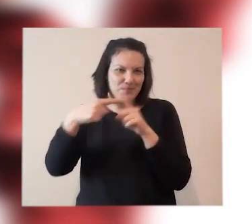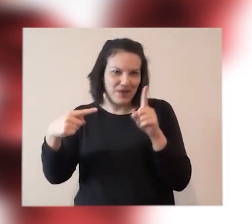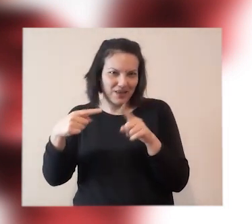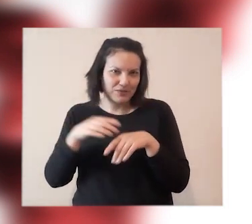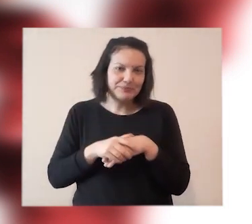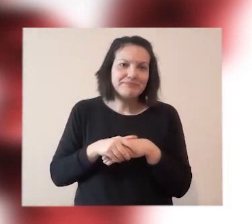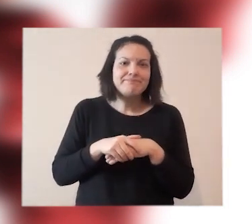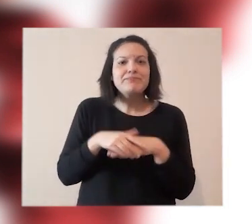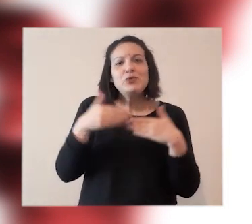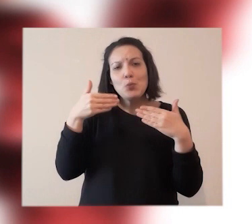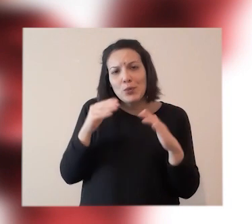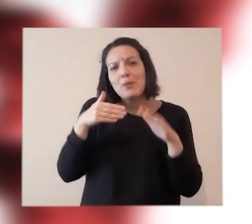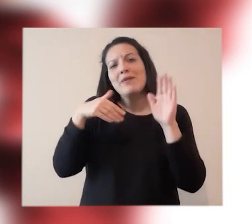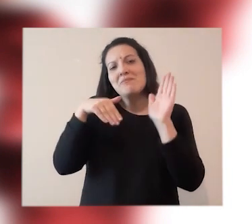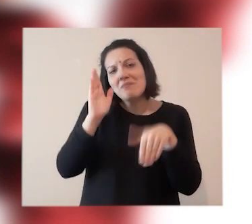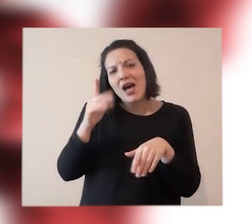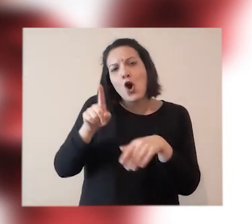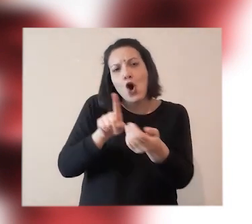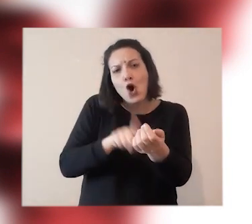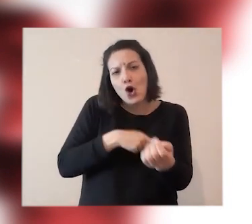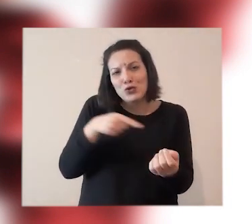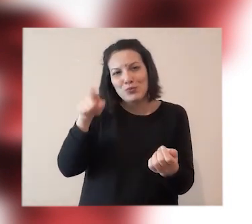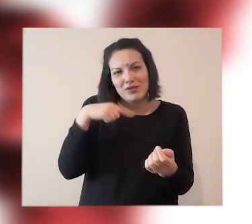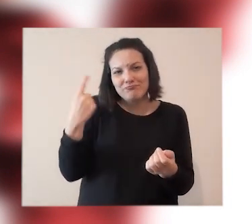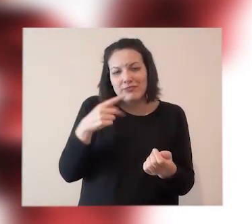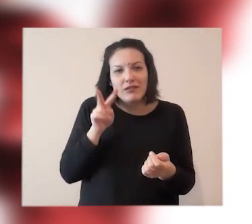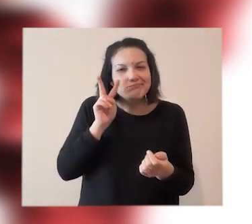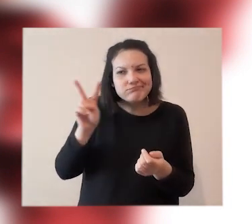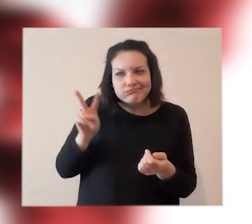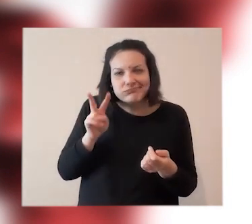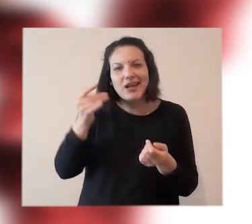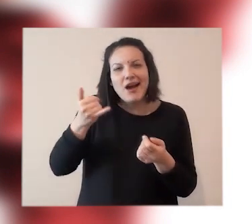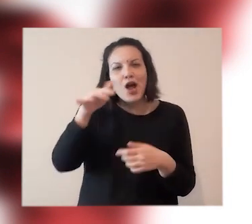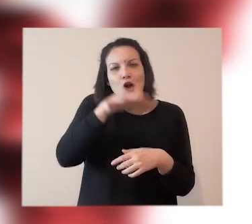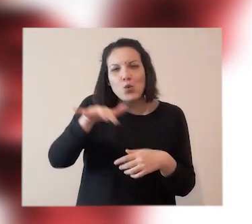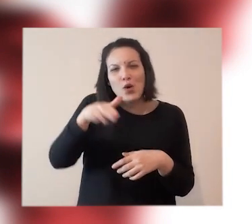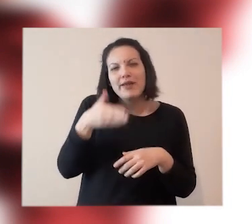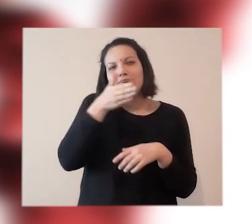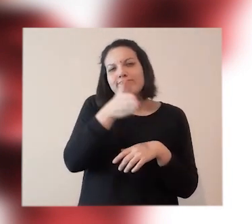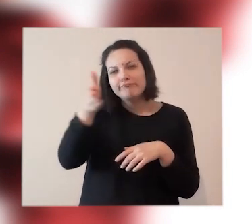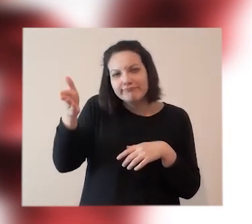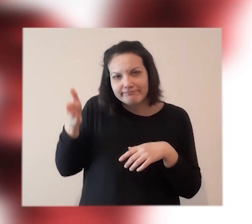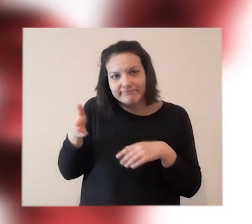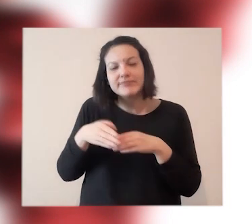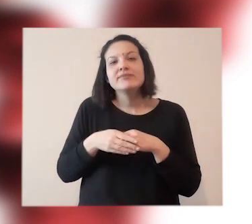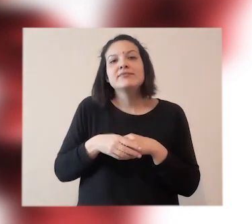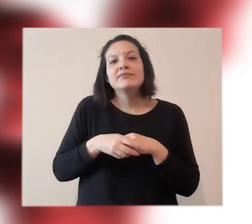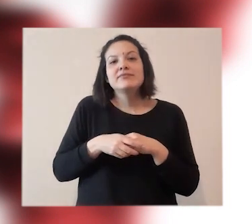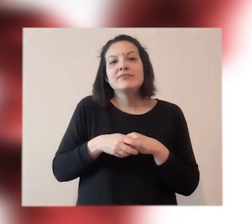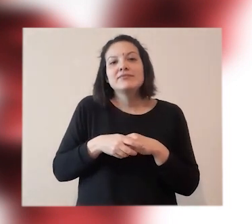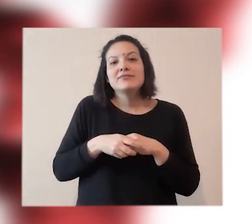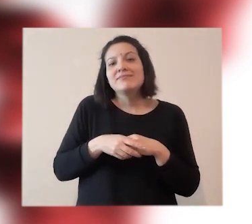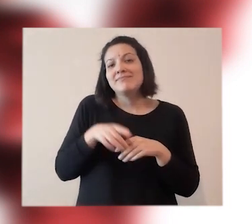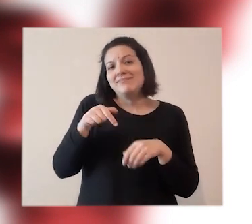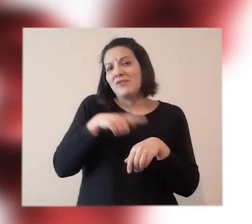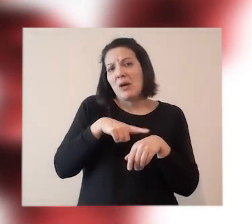es lo que habitualmente estamos acostumbrados a observar en todos los lugares que hemos estado movilizándonos